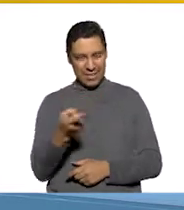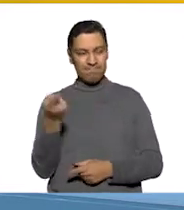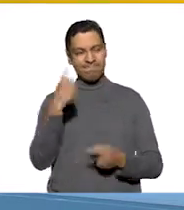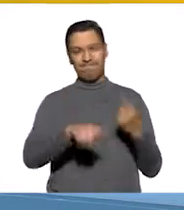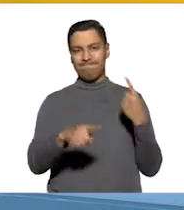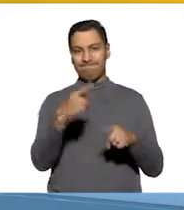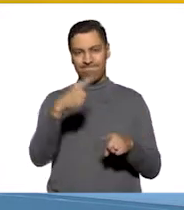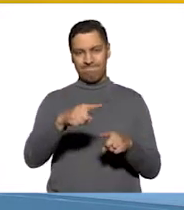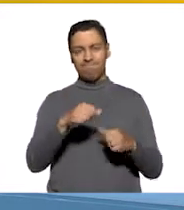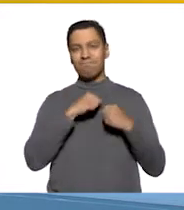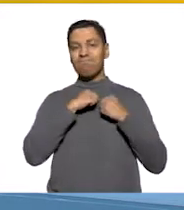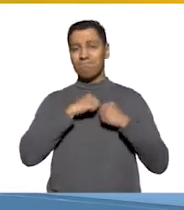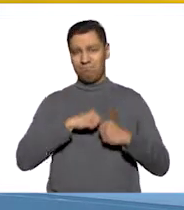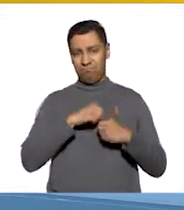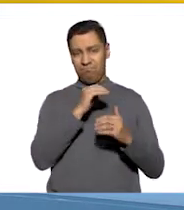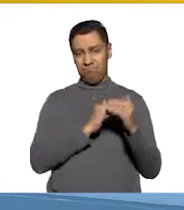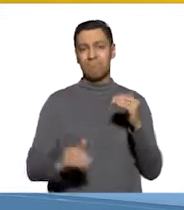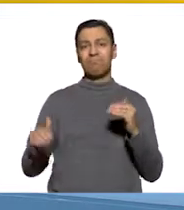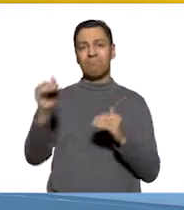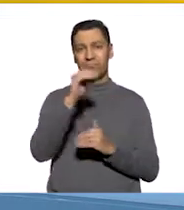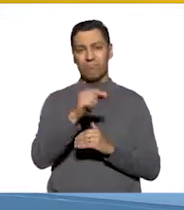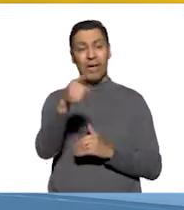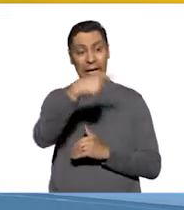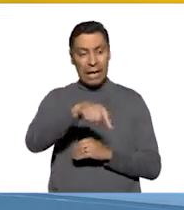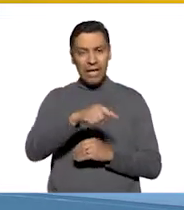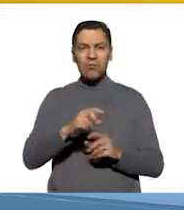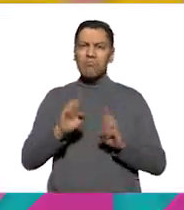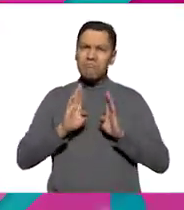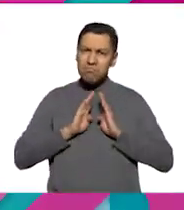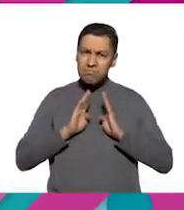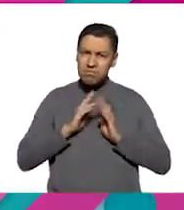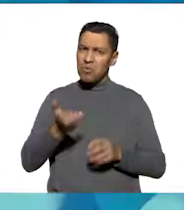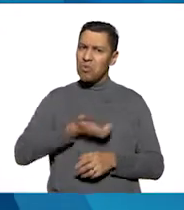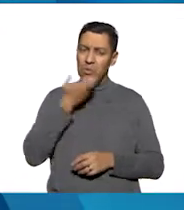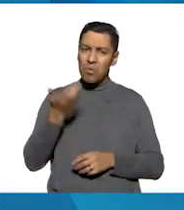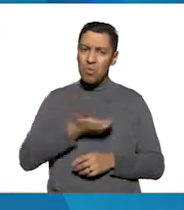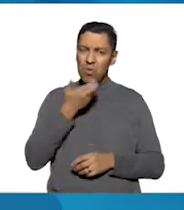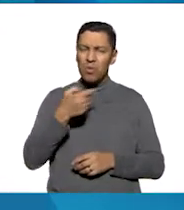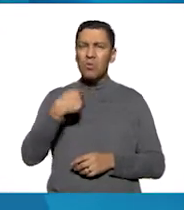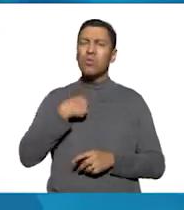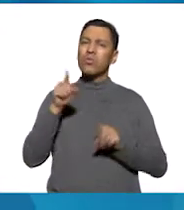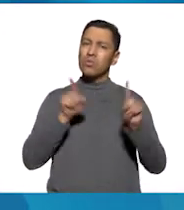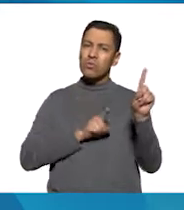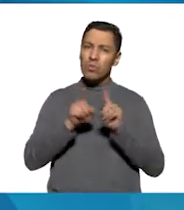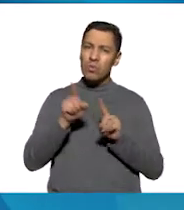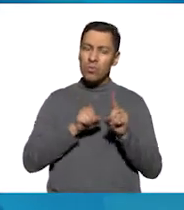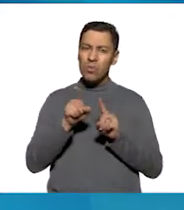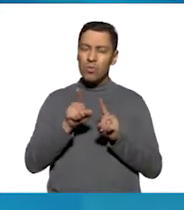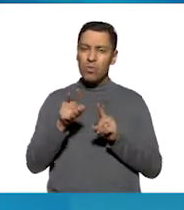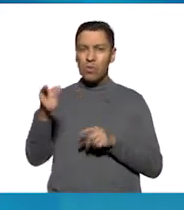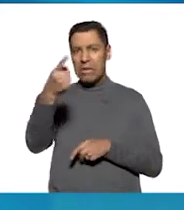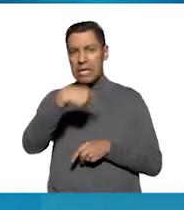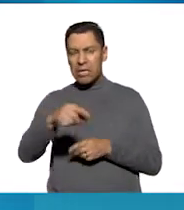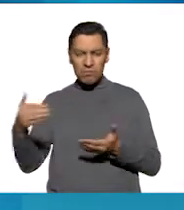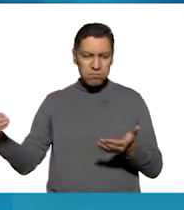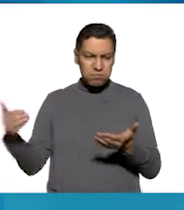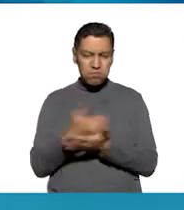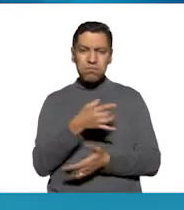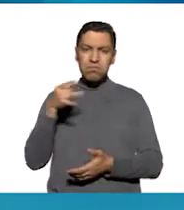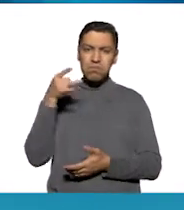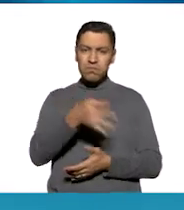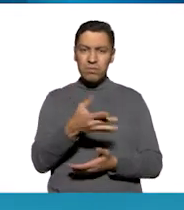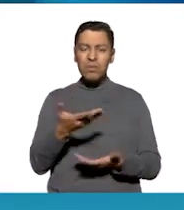guerrero en ese entonces. Y me surge una duda. ¿Cómo y por qué se llevó a cabo la conquista de